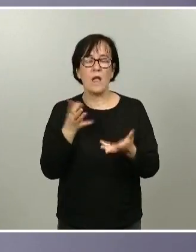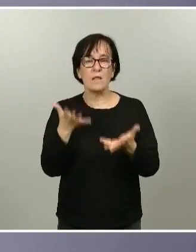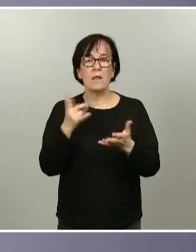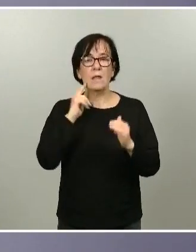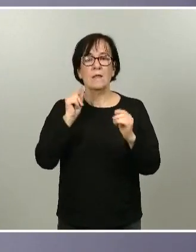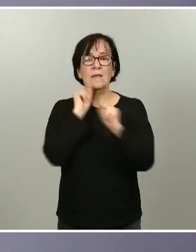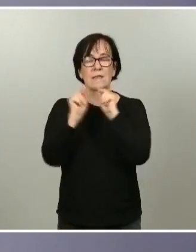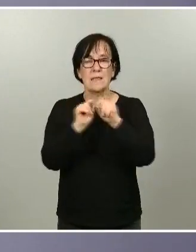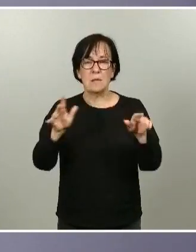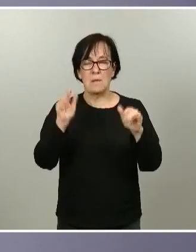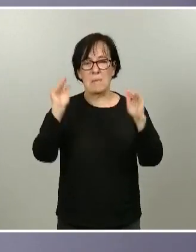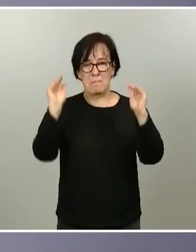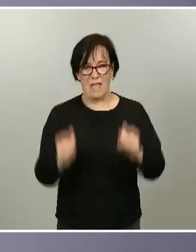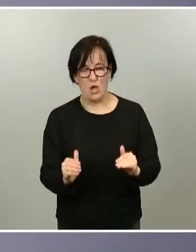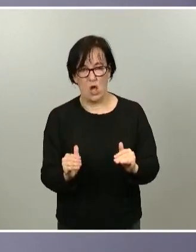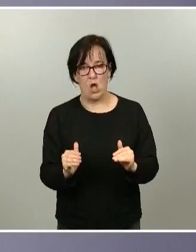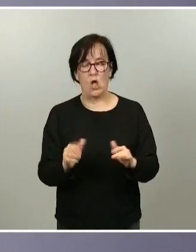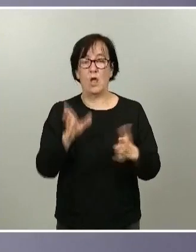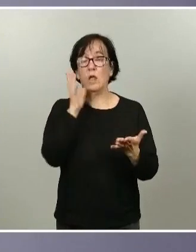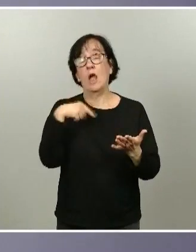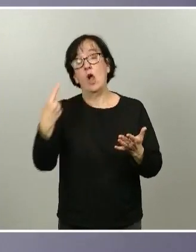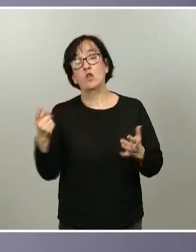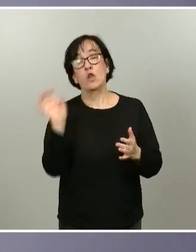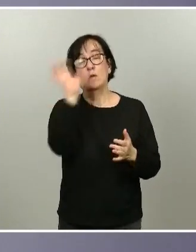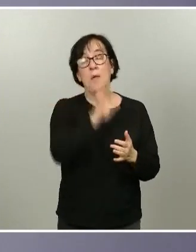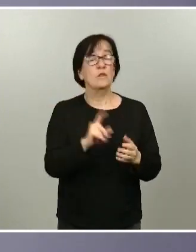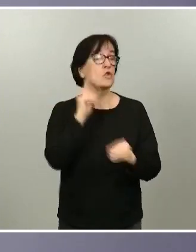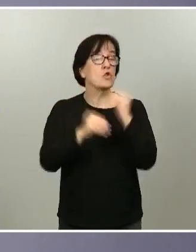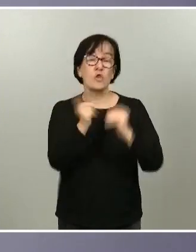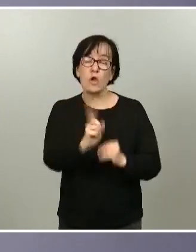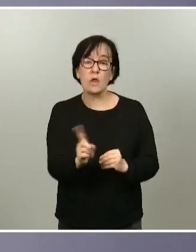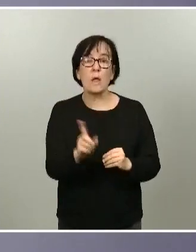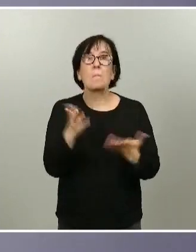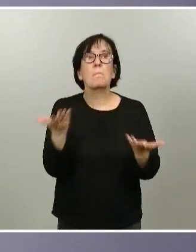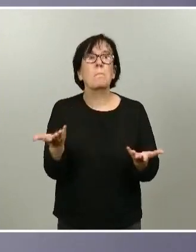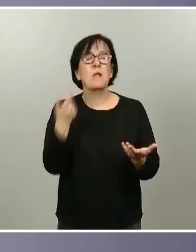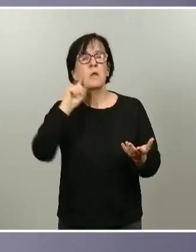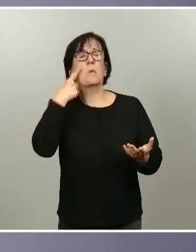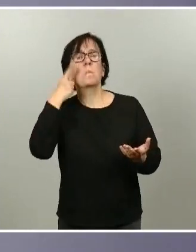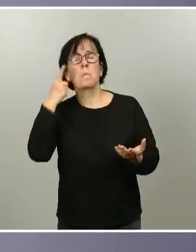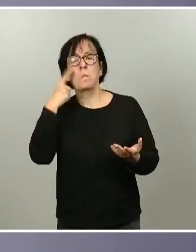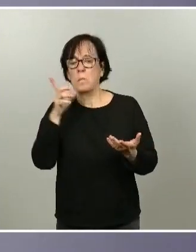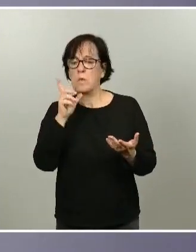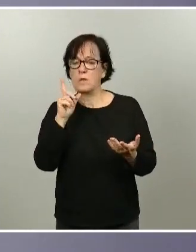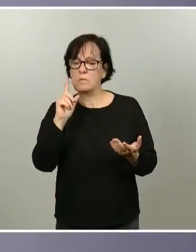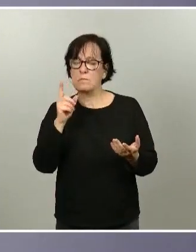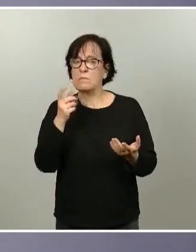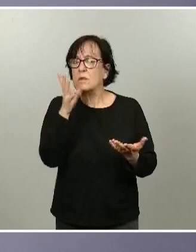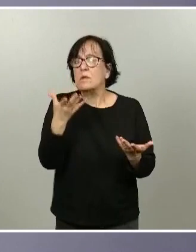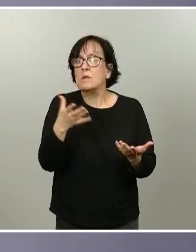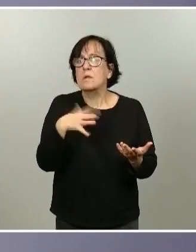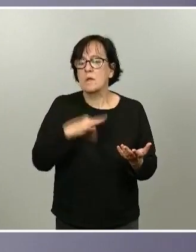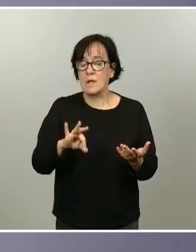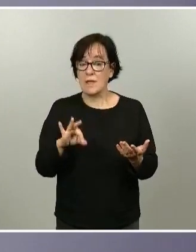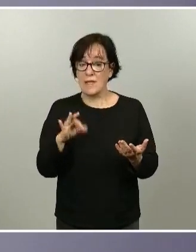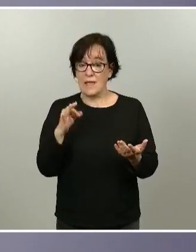hasta cierto punto. En otros países eso no se produce, pero tampoco se están detectando casos, lo cual implica que el peso de la calidad de los